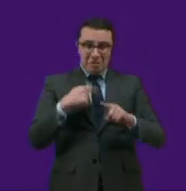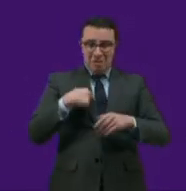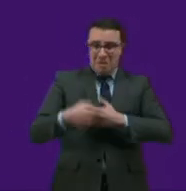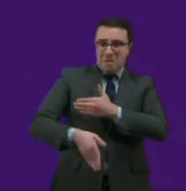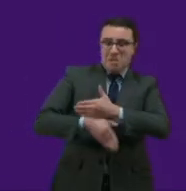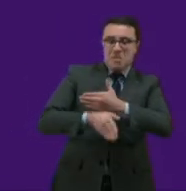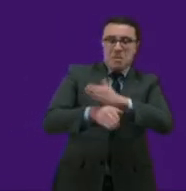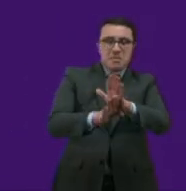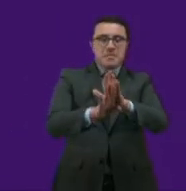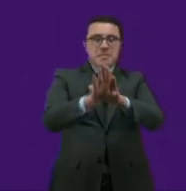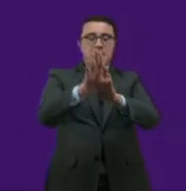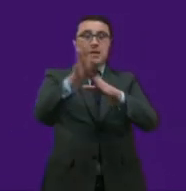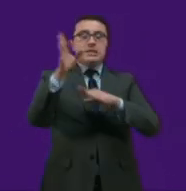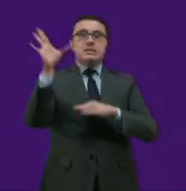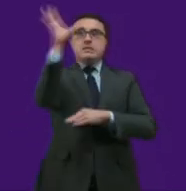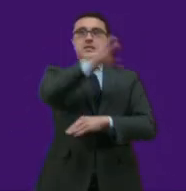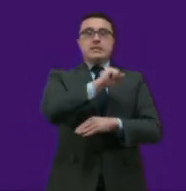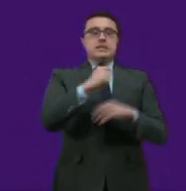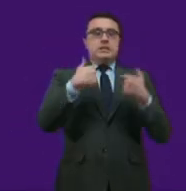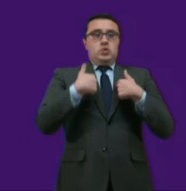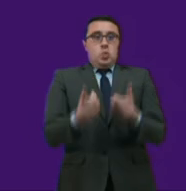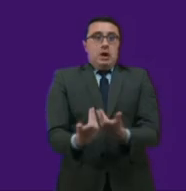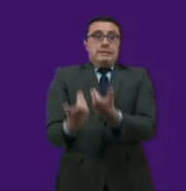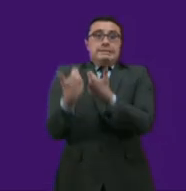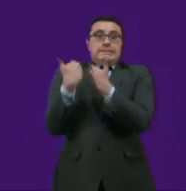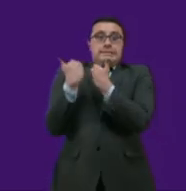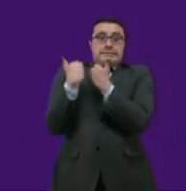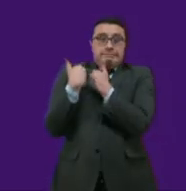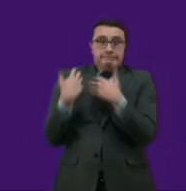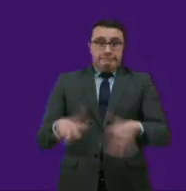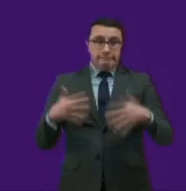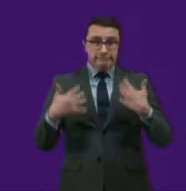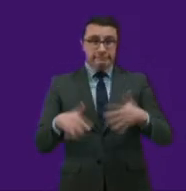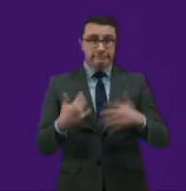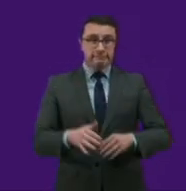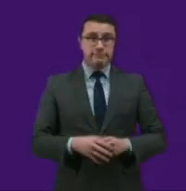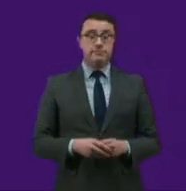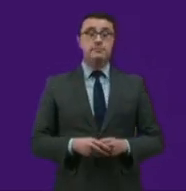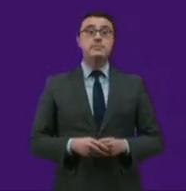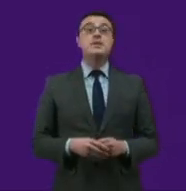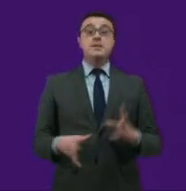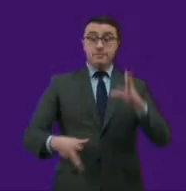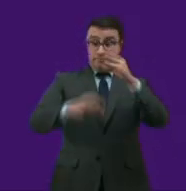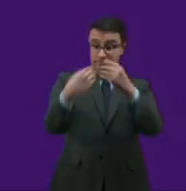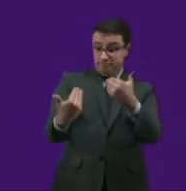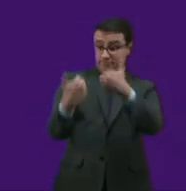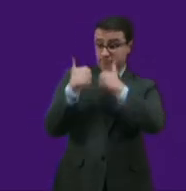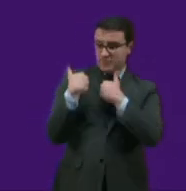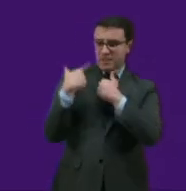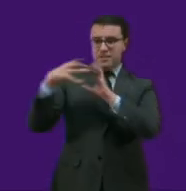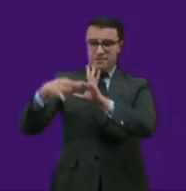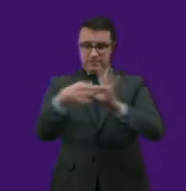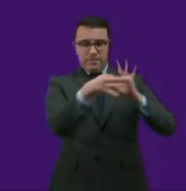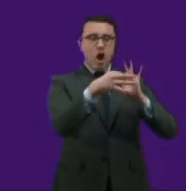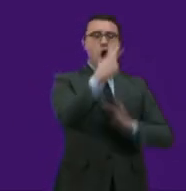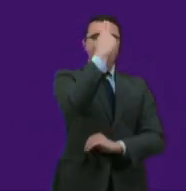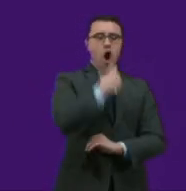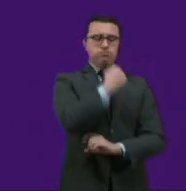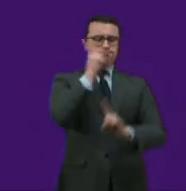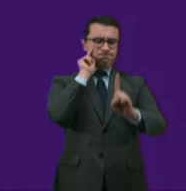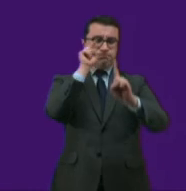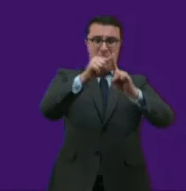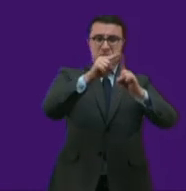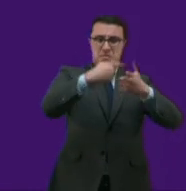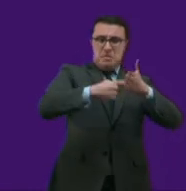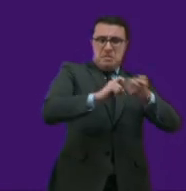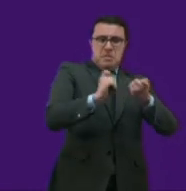más se da cuenta de la responsabilidad que tiene, y más se da cuenta de que esa responsabilidad tiene que venir con un compromiso de volverse mejor.